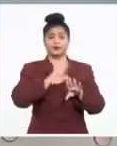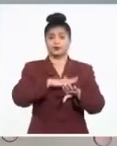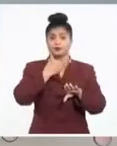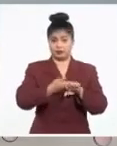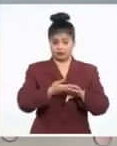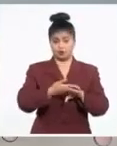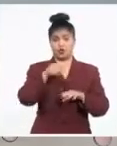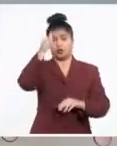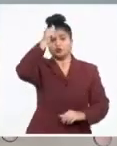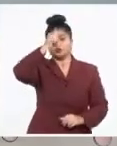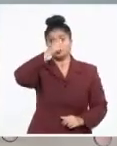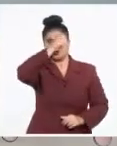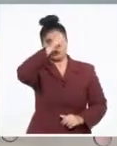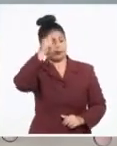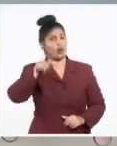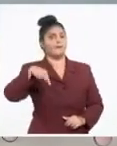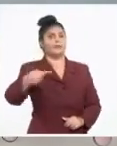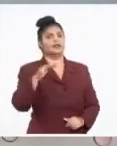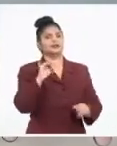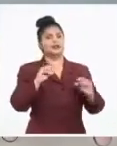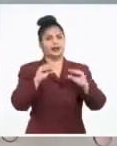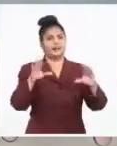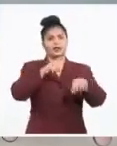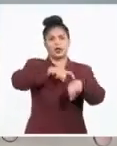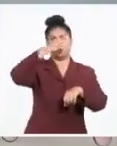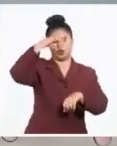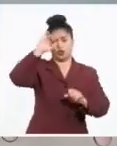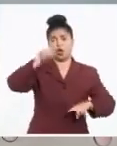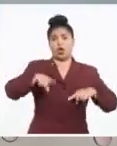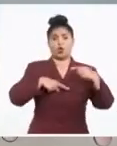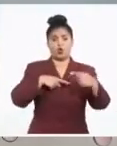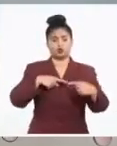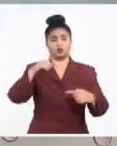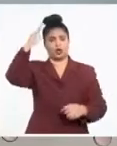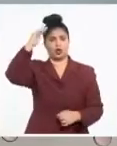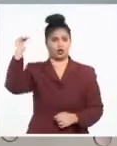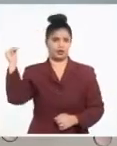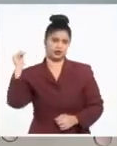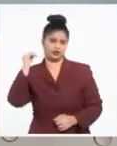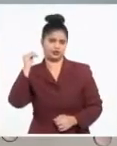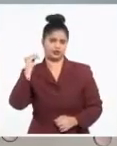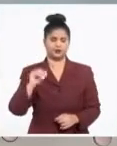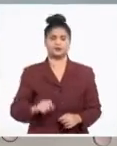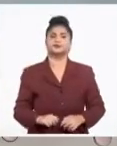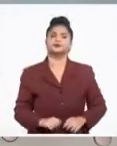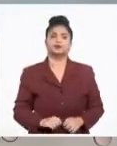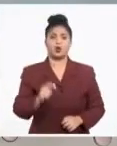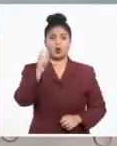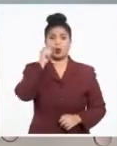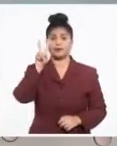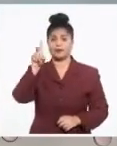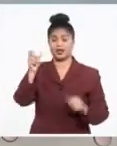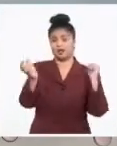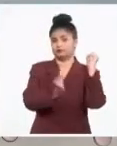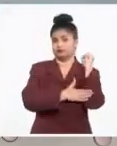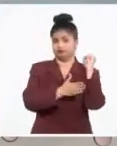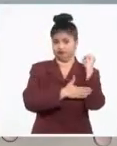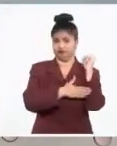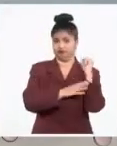será este domingo a las 7 de la mañana, hora de Cuba, ante Corea del Sur. El zurdo villaclareño Oscar Hernández ha sido designado para lanzar en